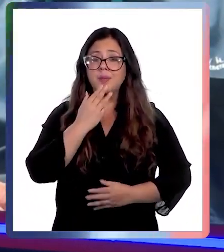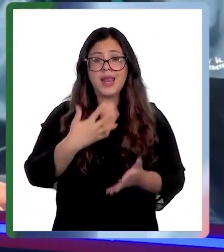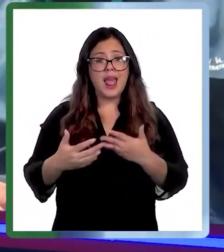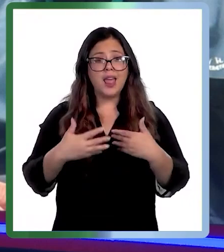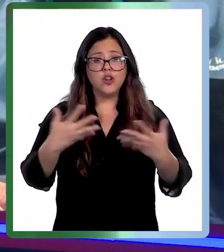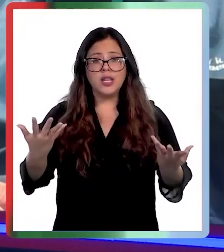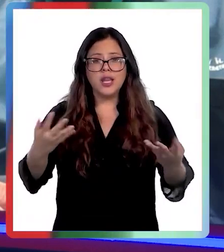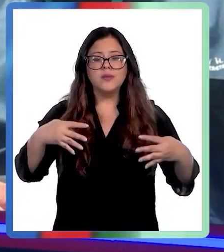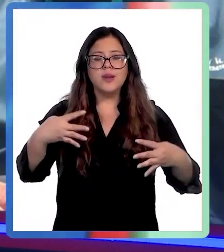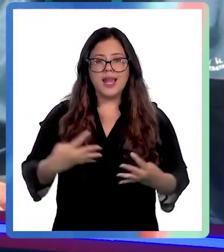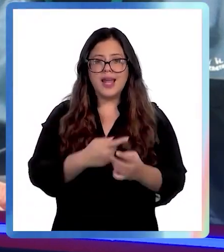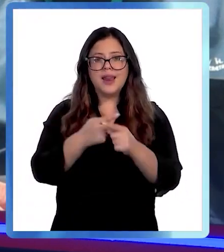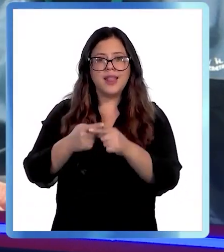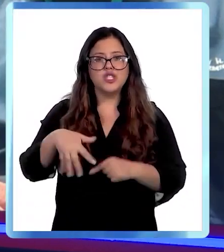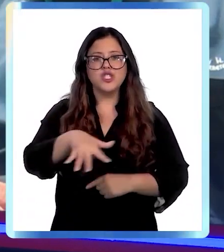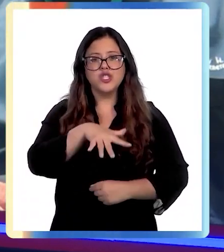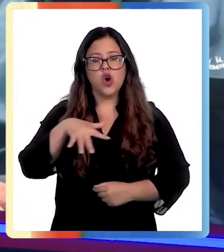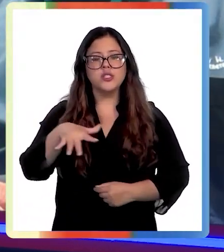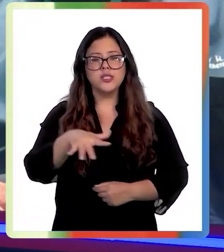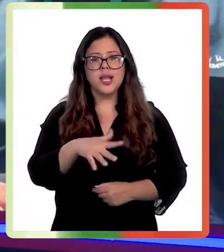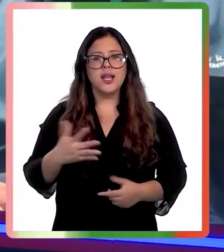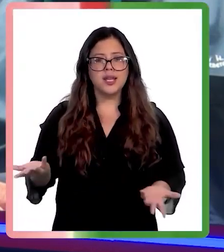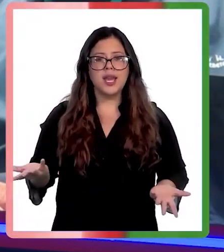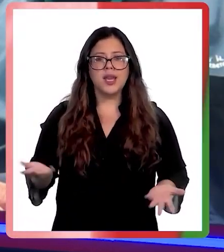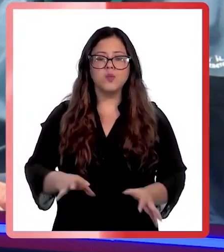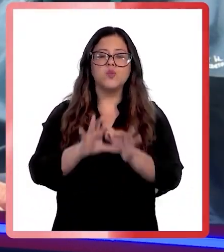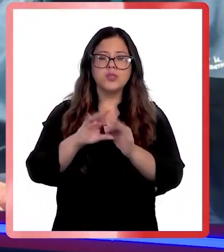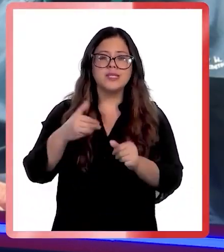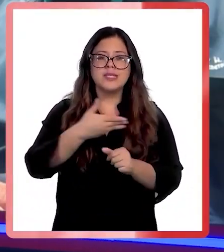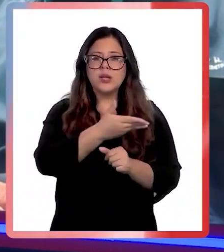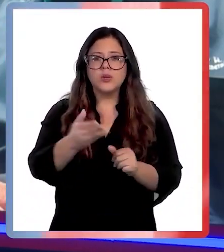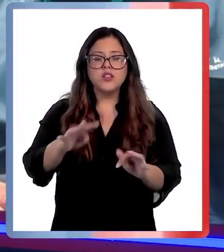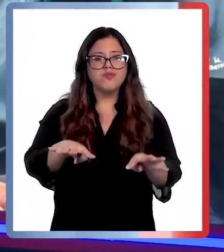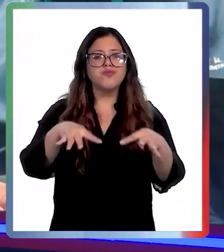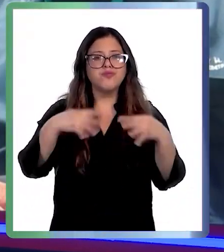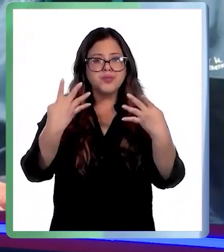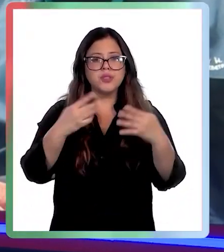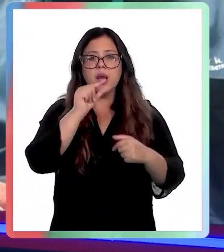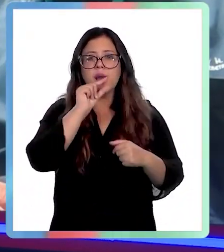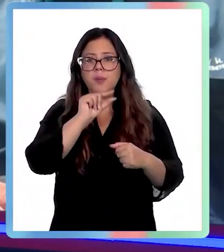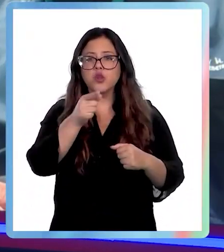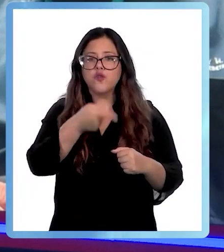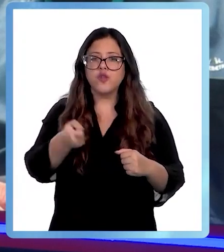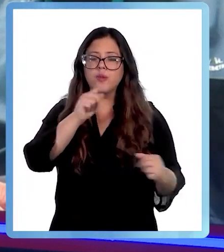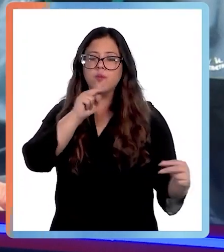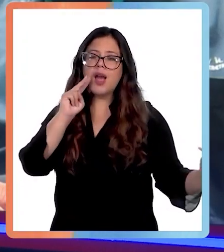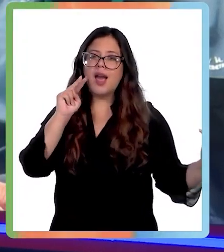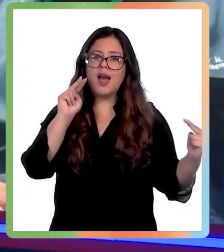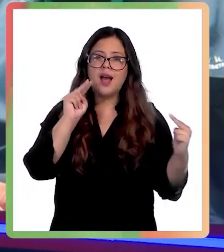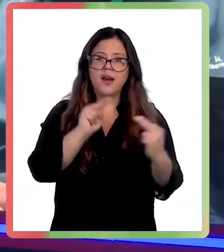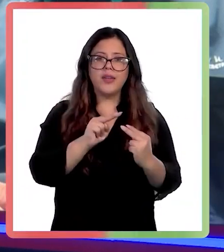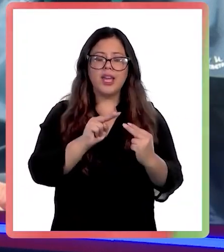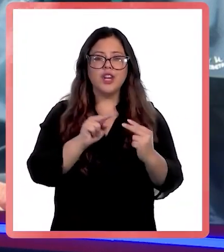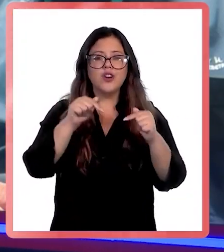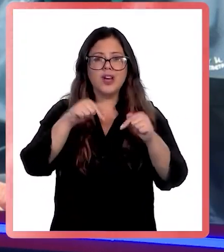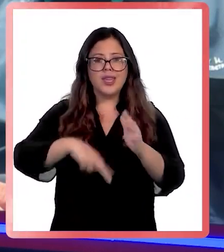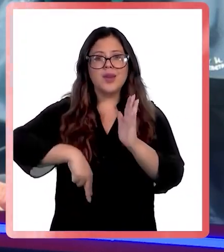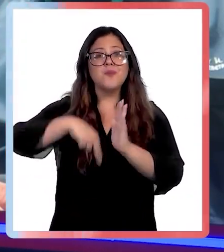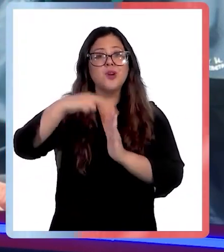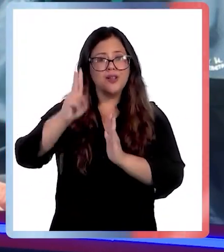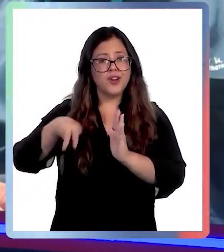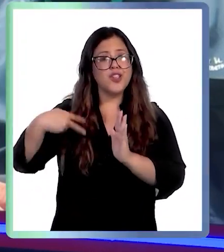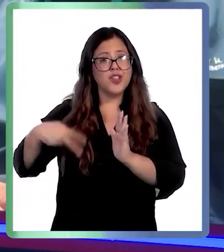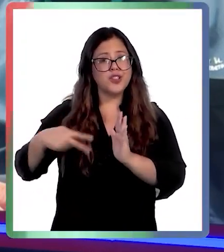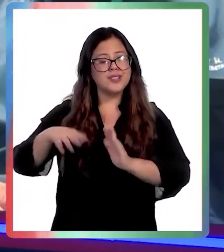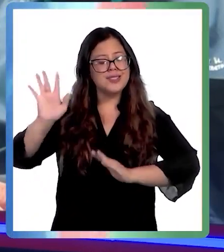www.portavoznoticias.cl y que también nos pueden encontrar a través de las redes sociales. Muchas gracias por acompañarnos y ya nos reencontraremos en futuras ediciones